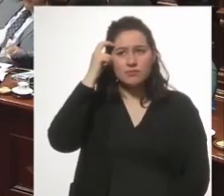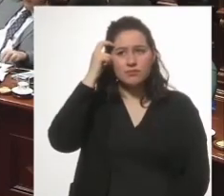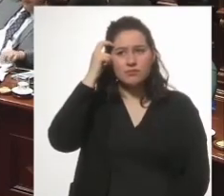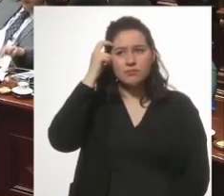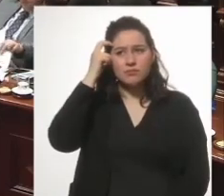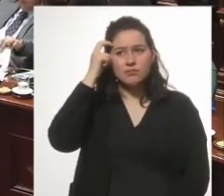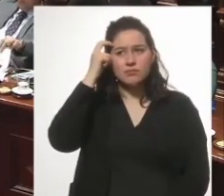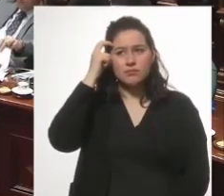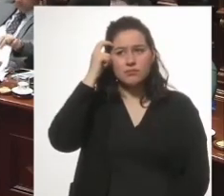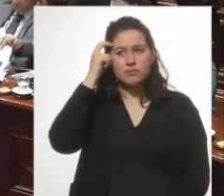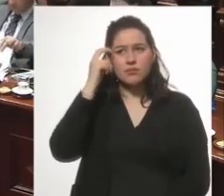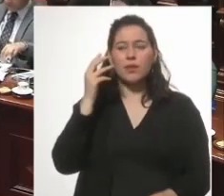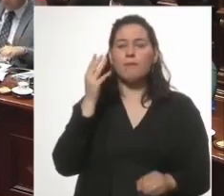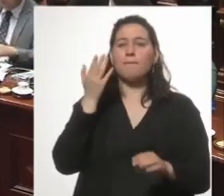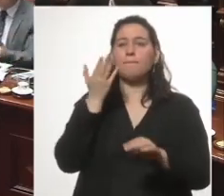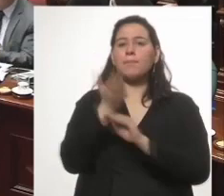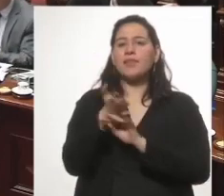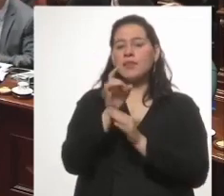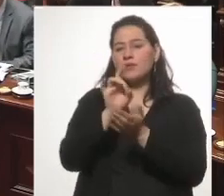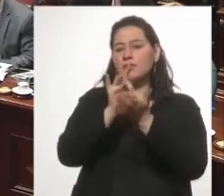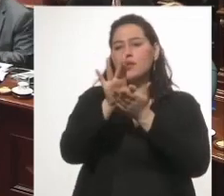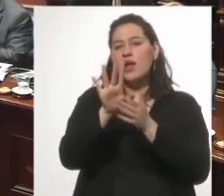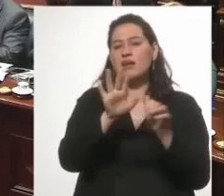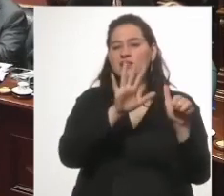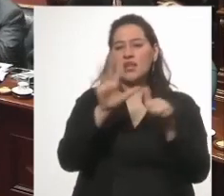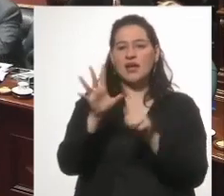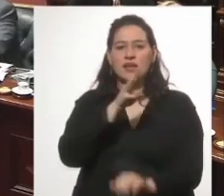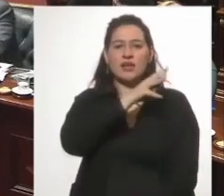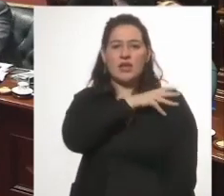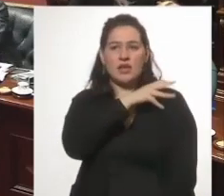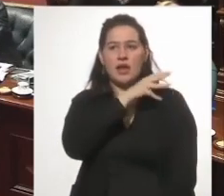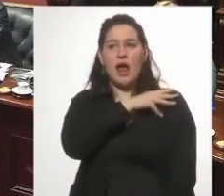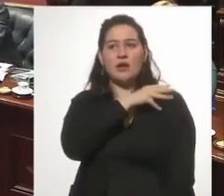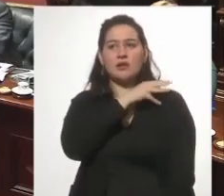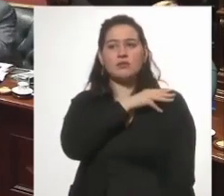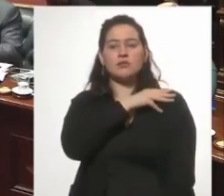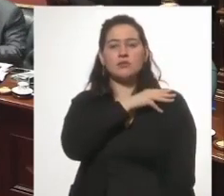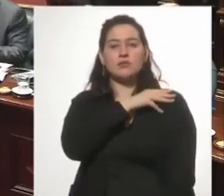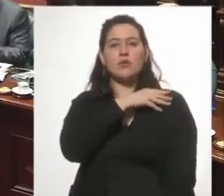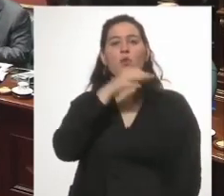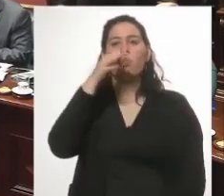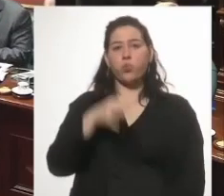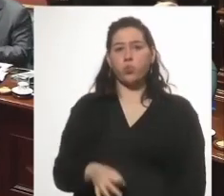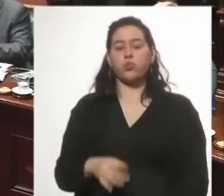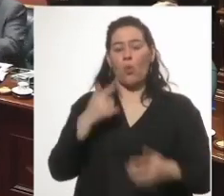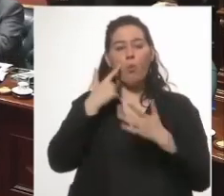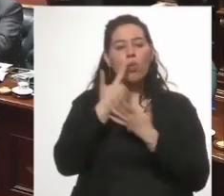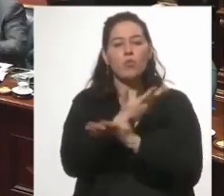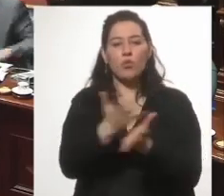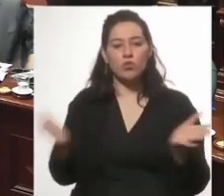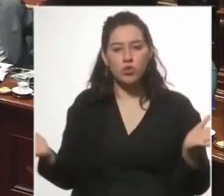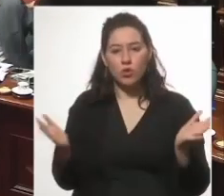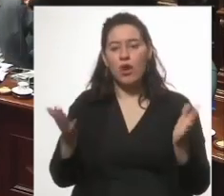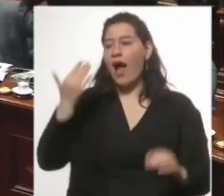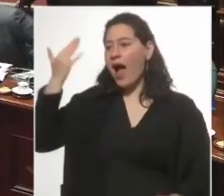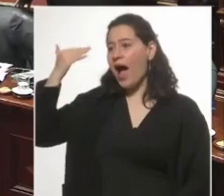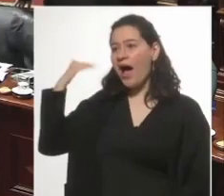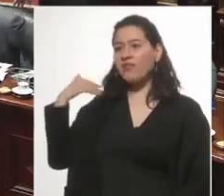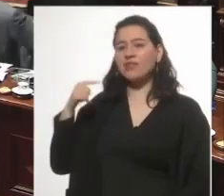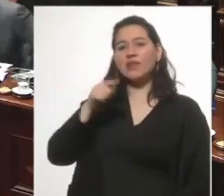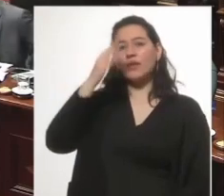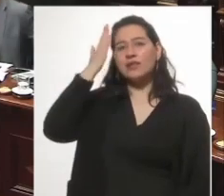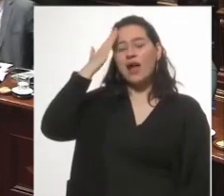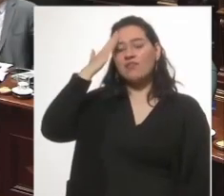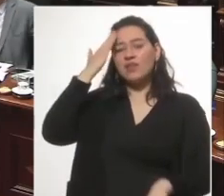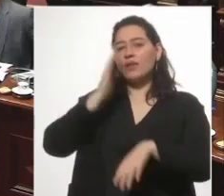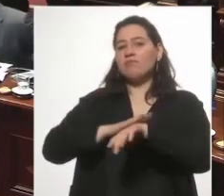la destitución de 6 generales recién cuando toma estado público y no lo hizo en el momento que él